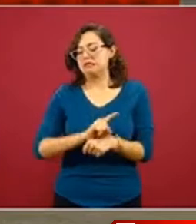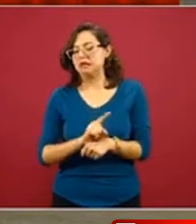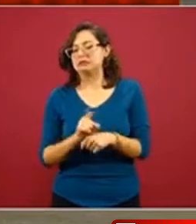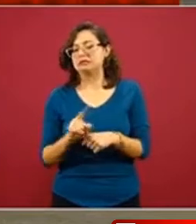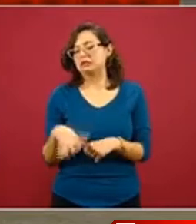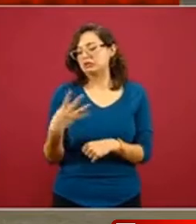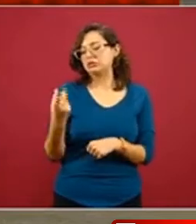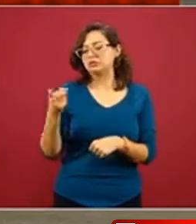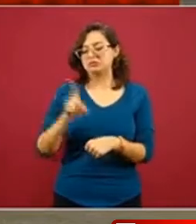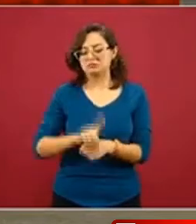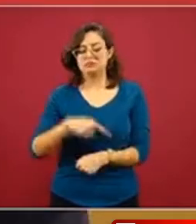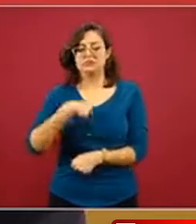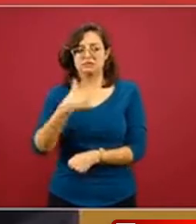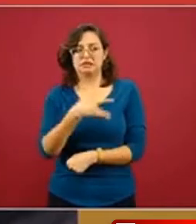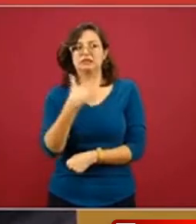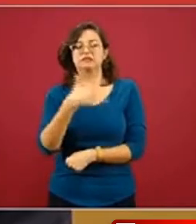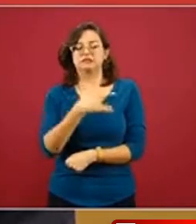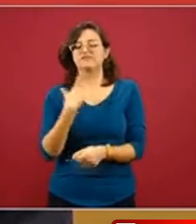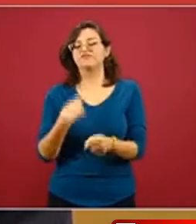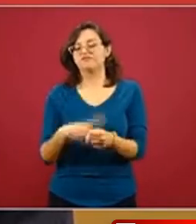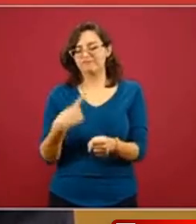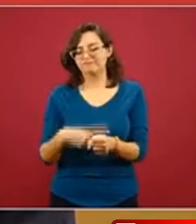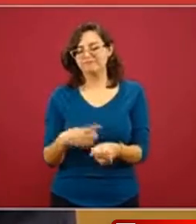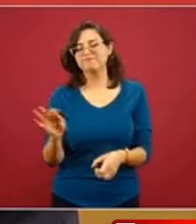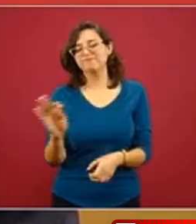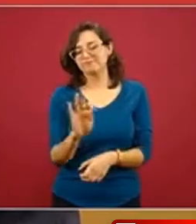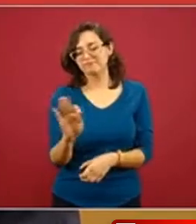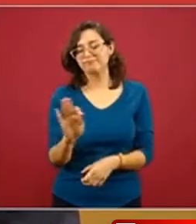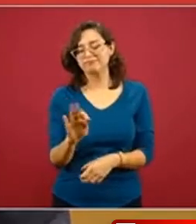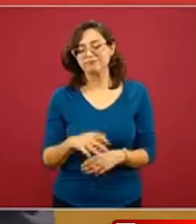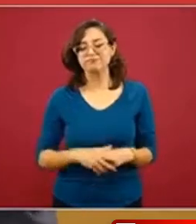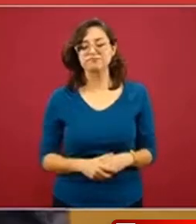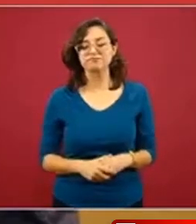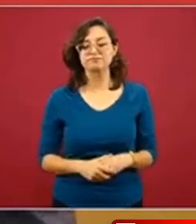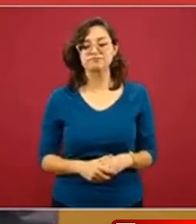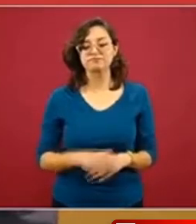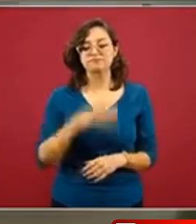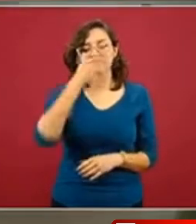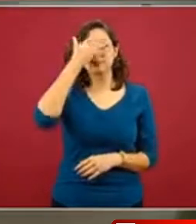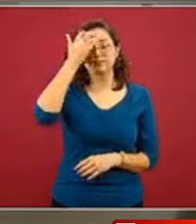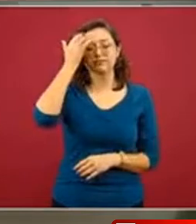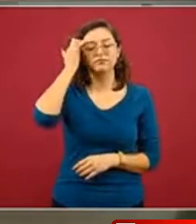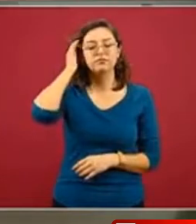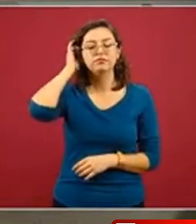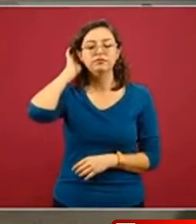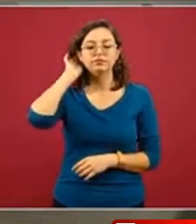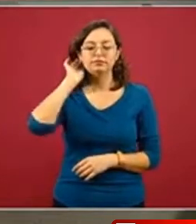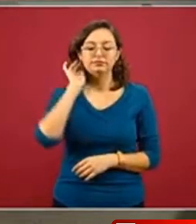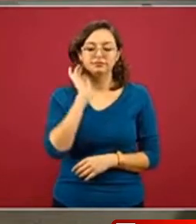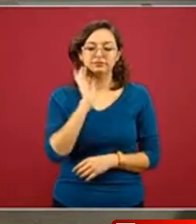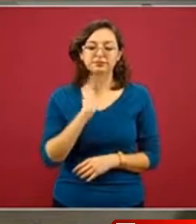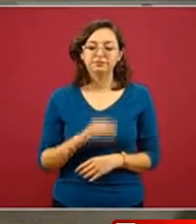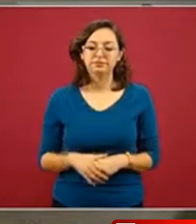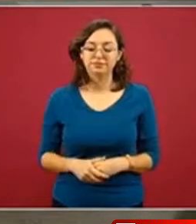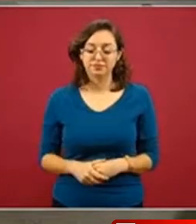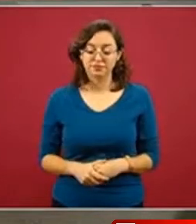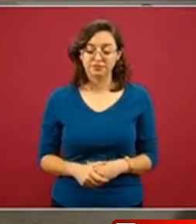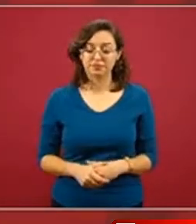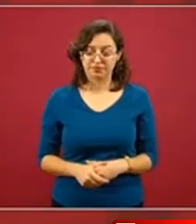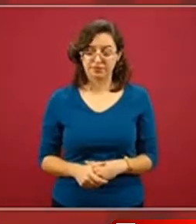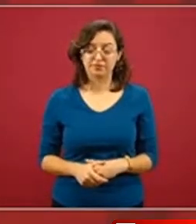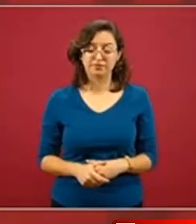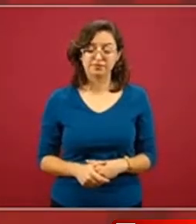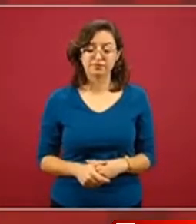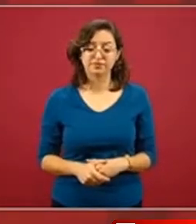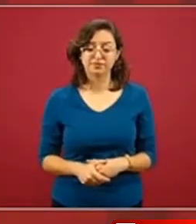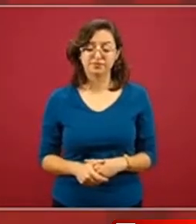incubación, una persona pudiera desarrollar los síntomas. Cuando ya lo vemos en términos poblacionales y en respecto a esta